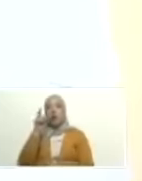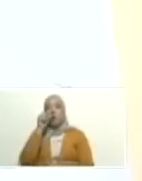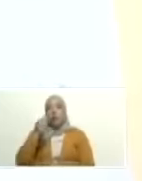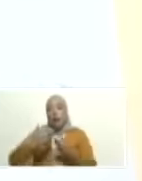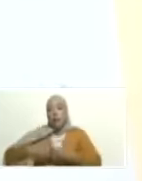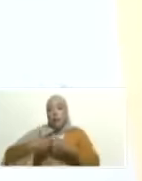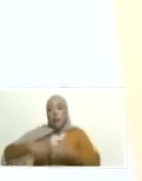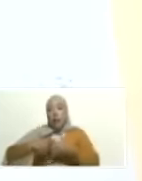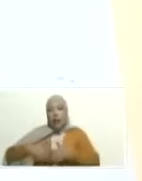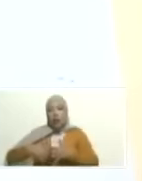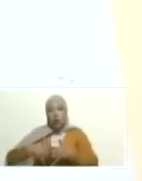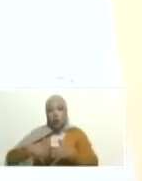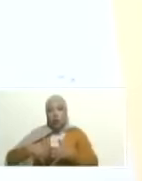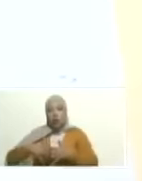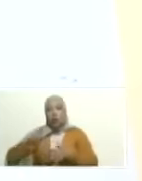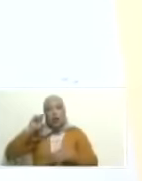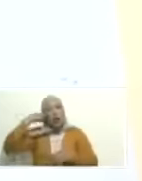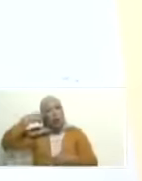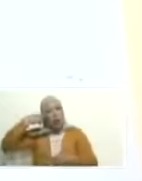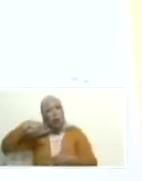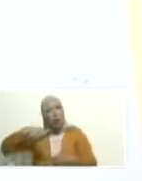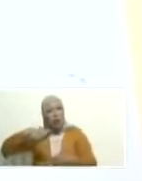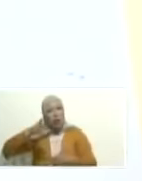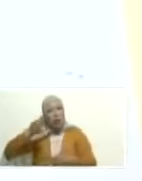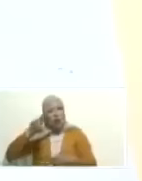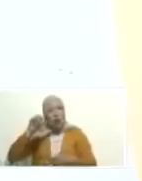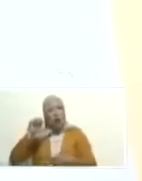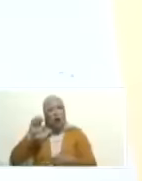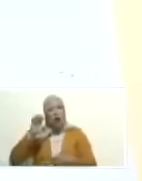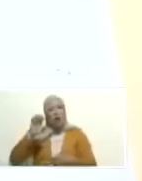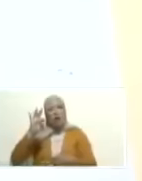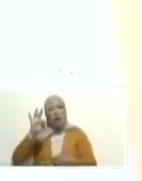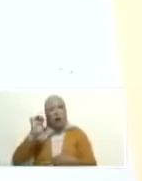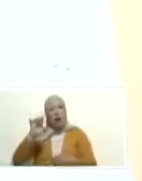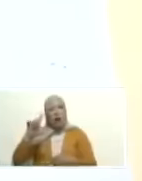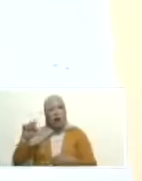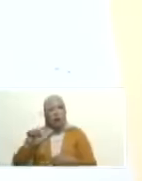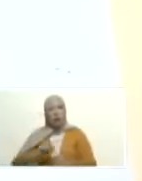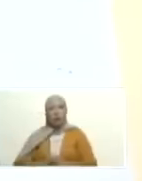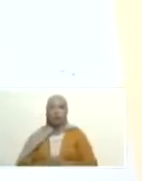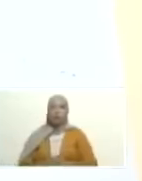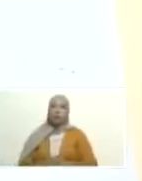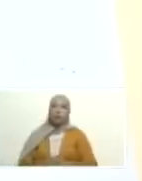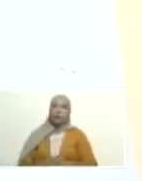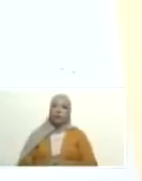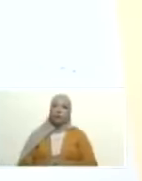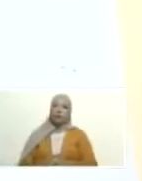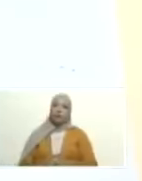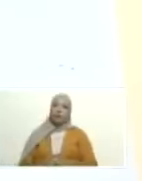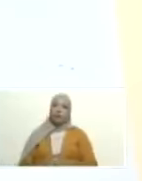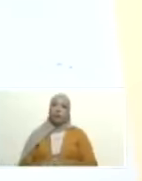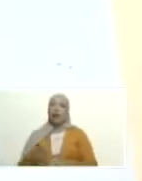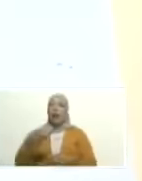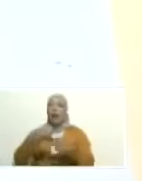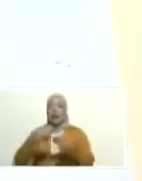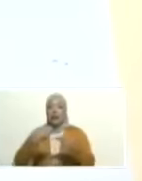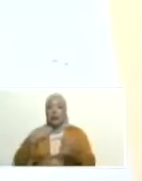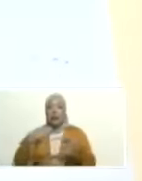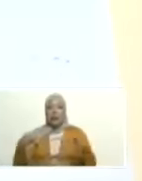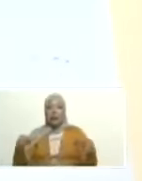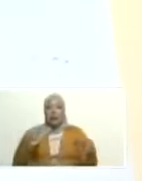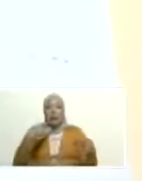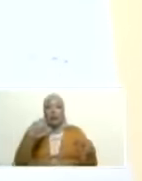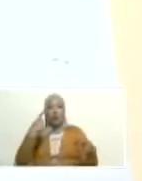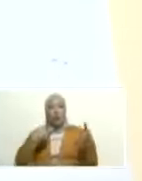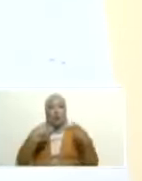empresario, ¿se acuerdan de, cómo que se llama? La Maicina Americana, es un